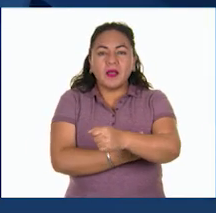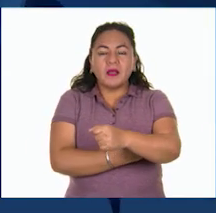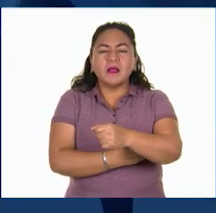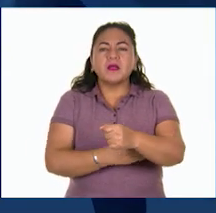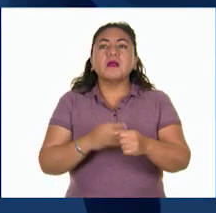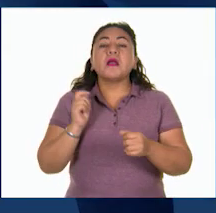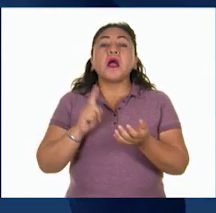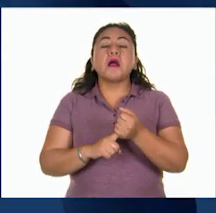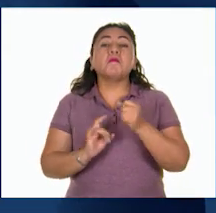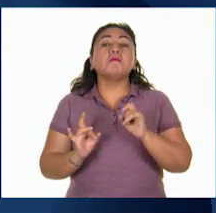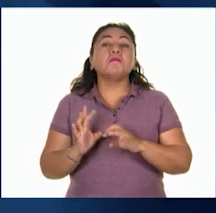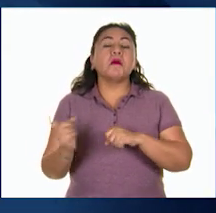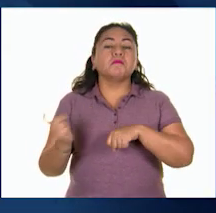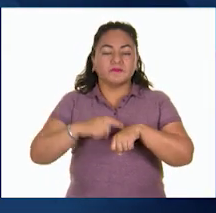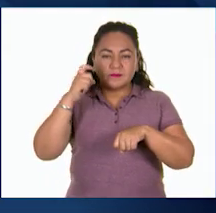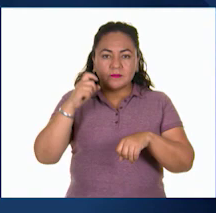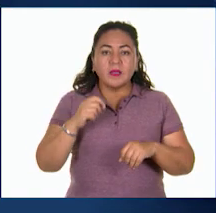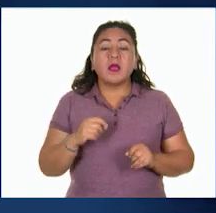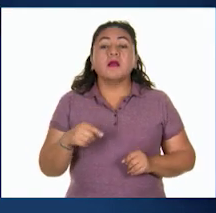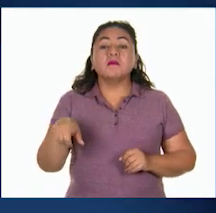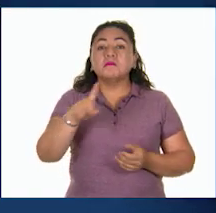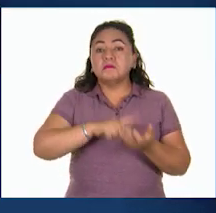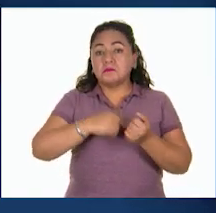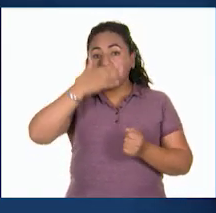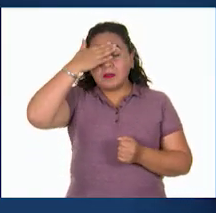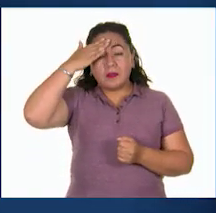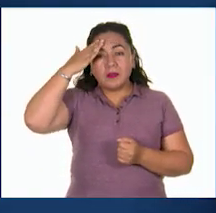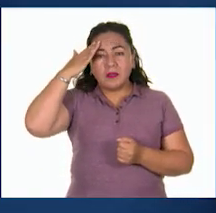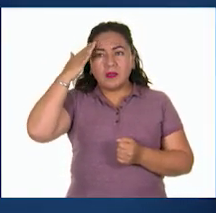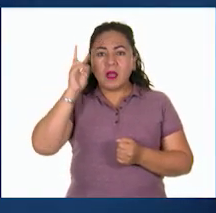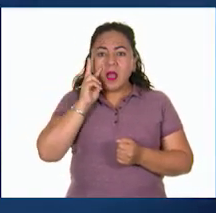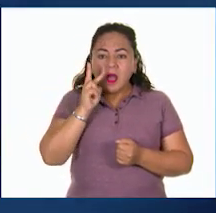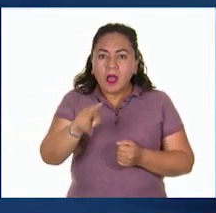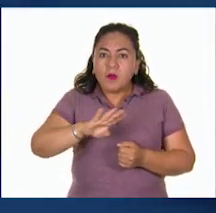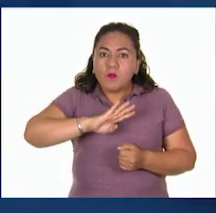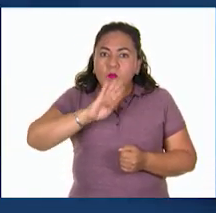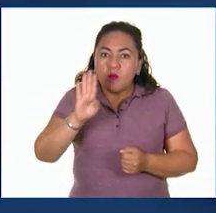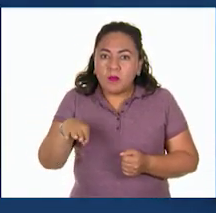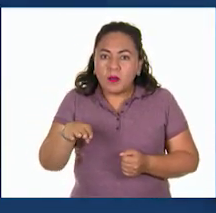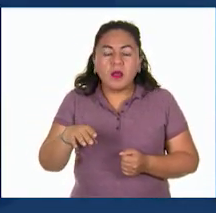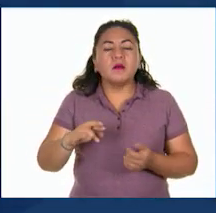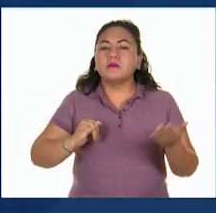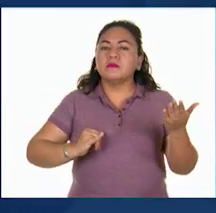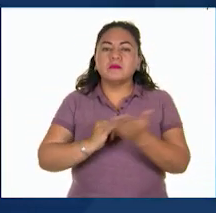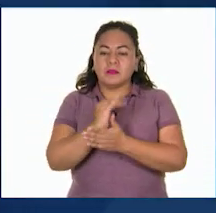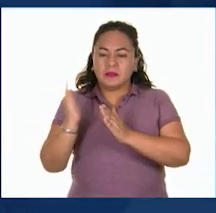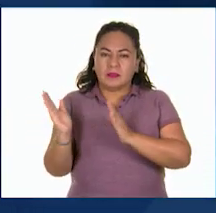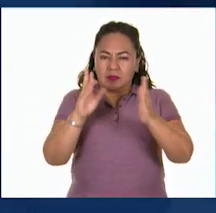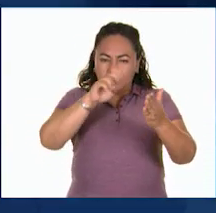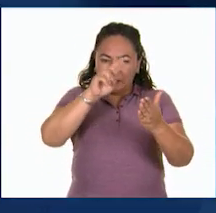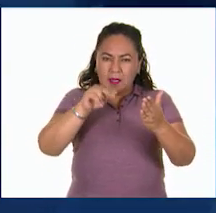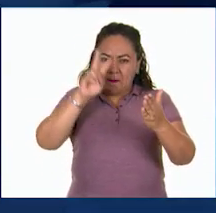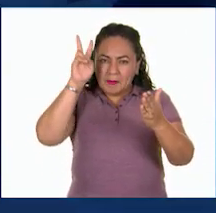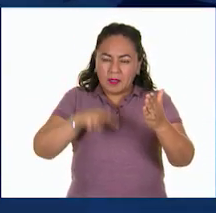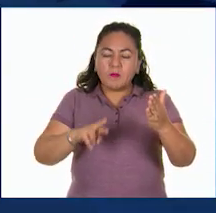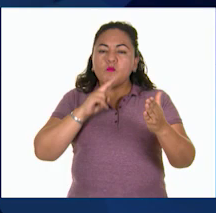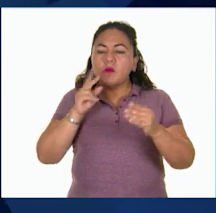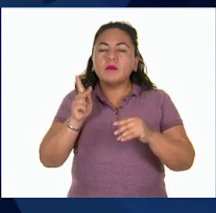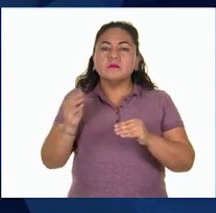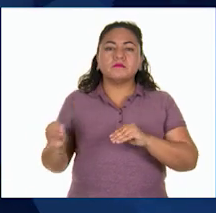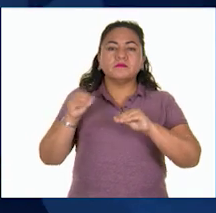habría picado. Rafael lo supo y la sintió morirse. Para pintarla con verdad agregó el